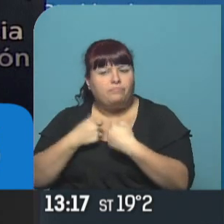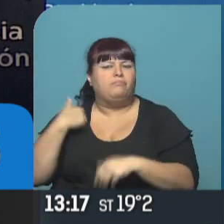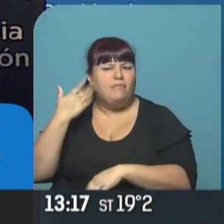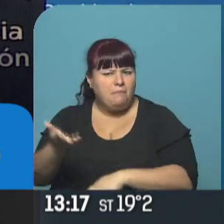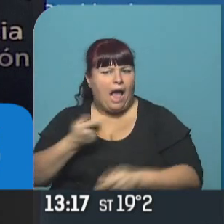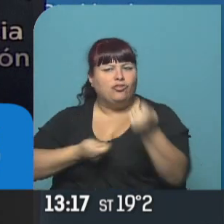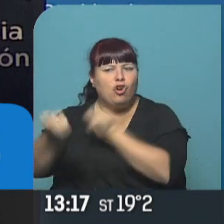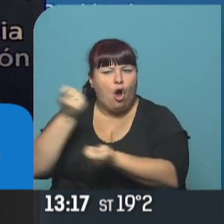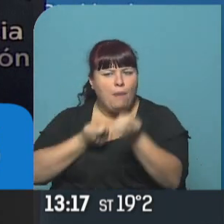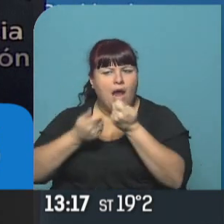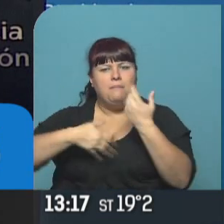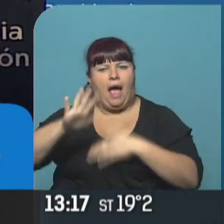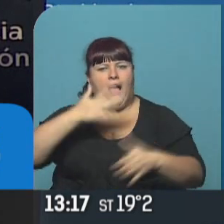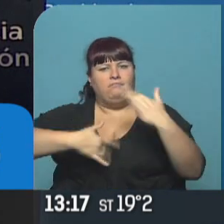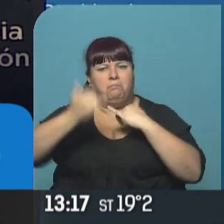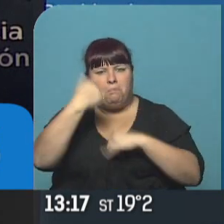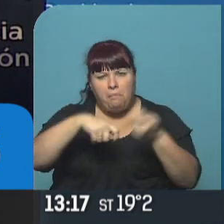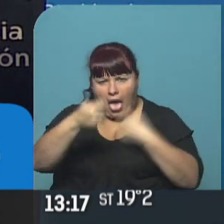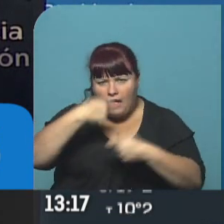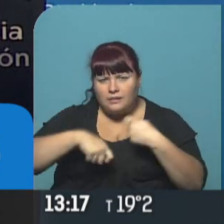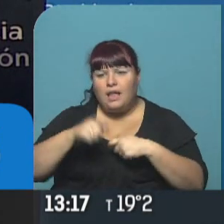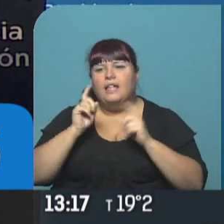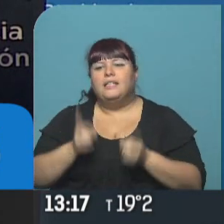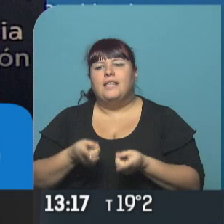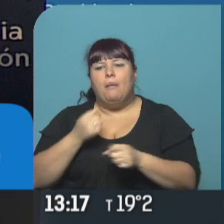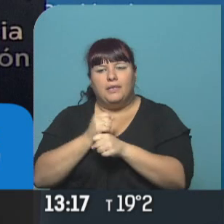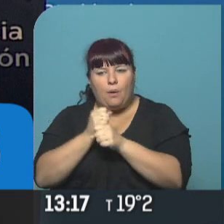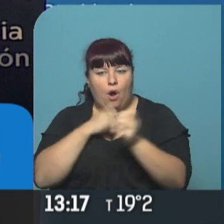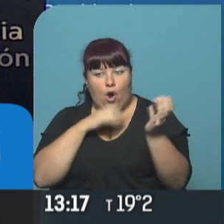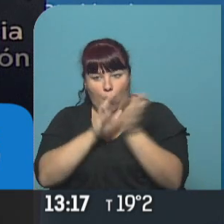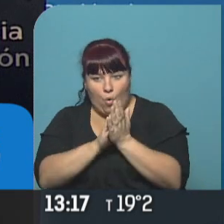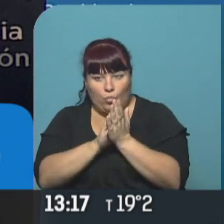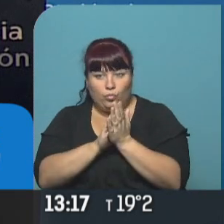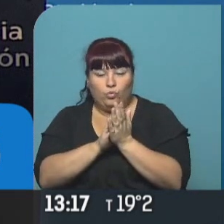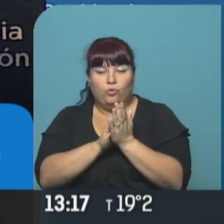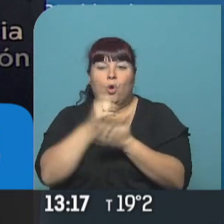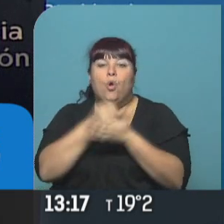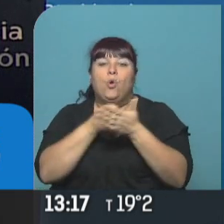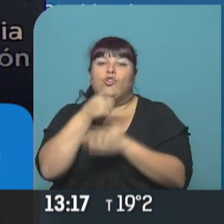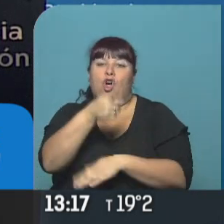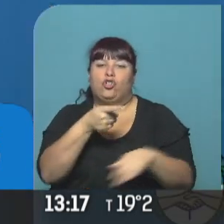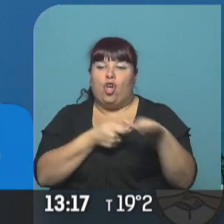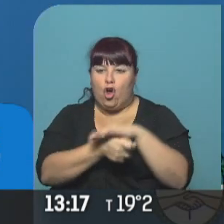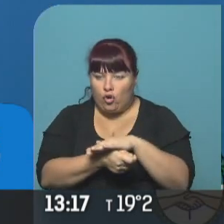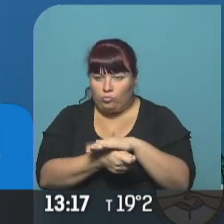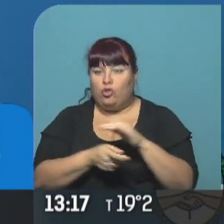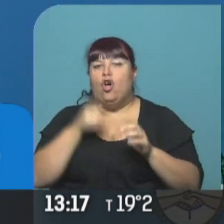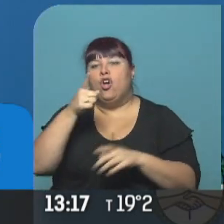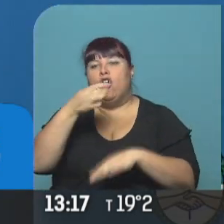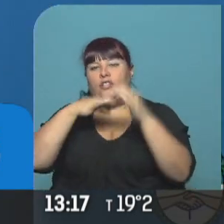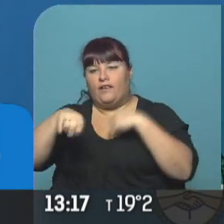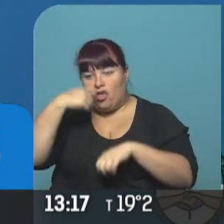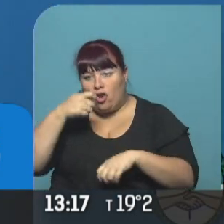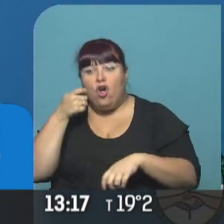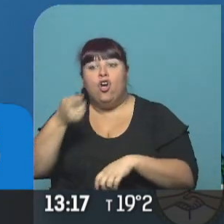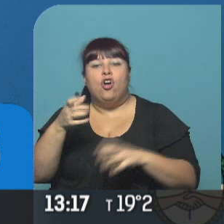el comercio, va a aumentar el flujo de inversiones, vamos a seguir trabajando juntos en la lucha contra la corrupción, contra el narcotráfico,